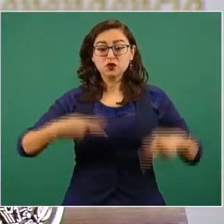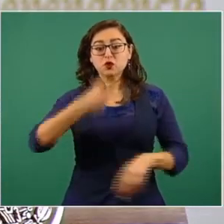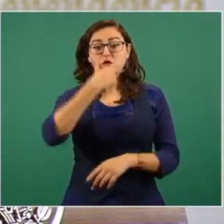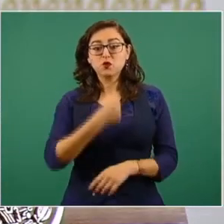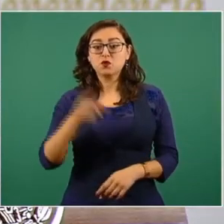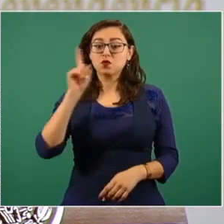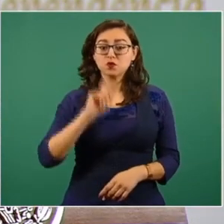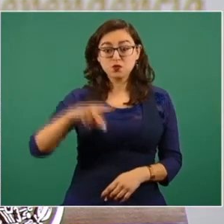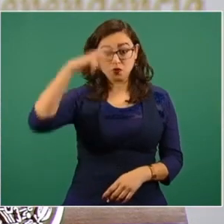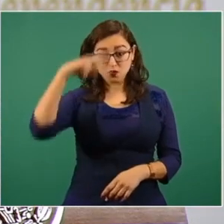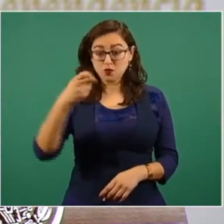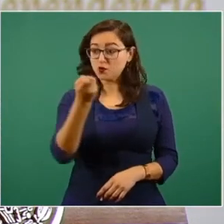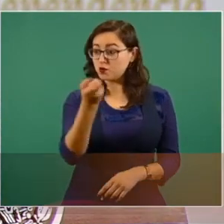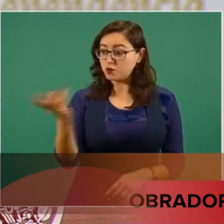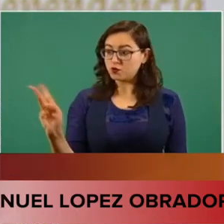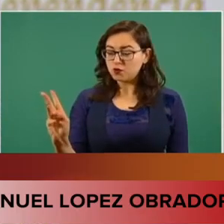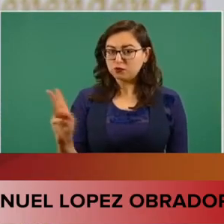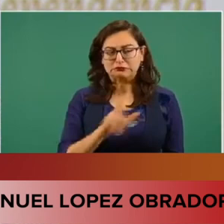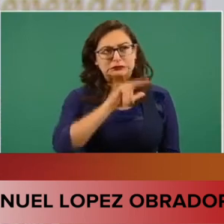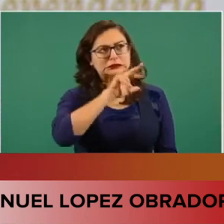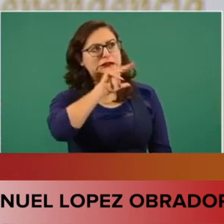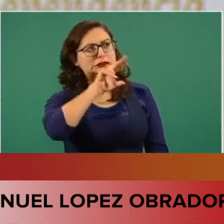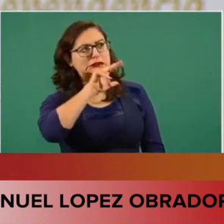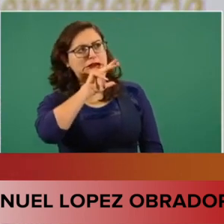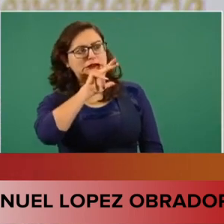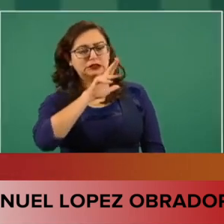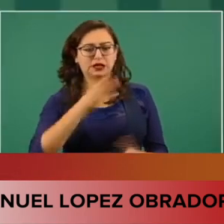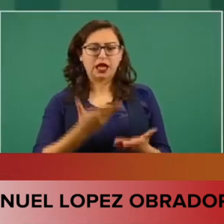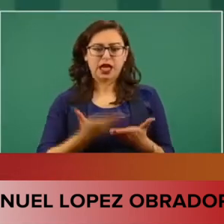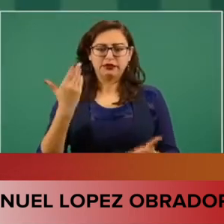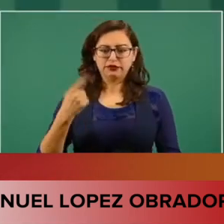enfermedad, por mi contagio de COVID.